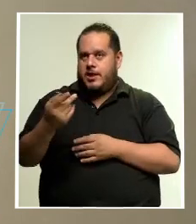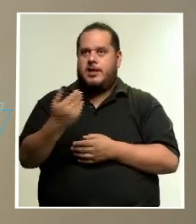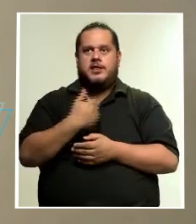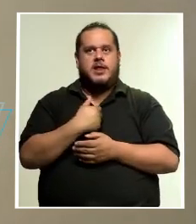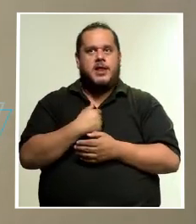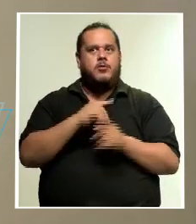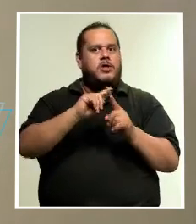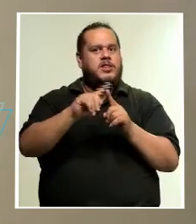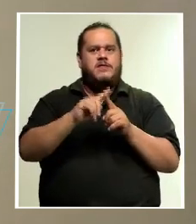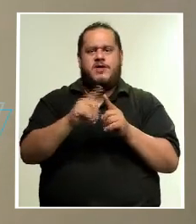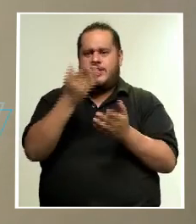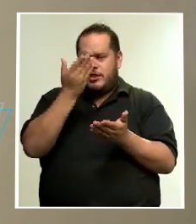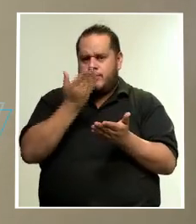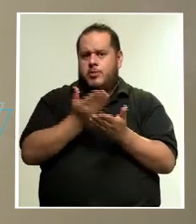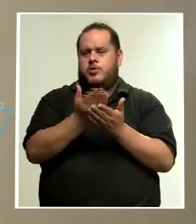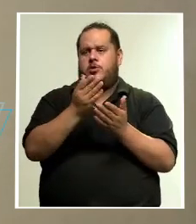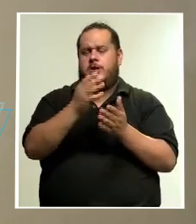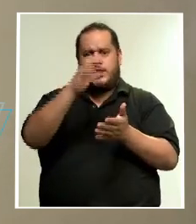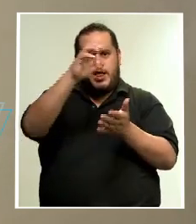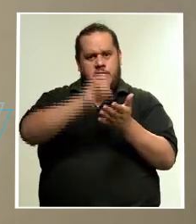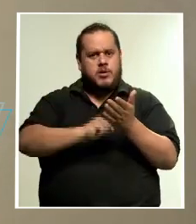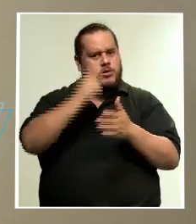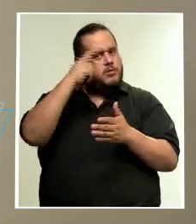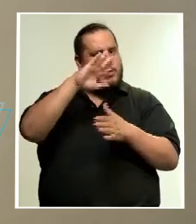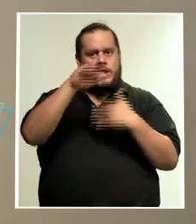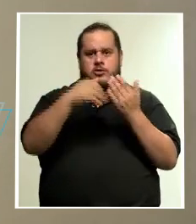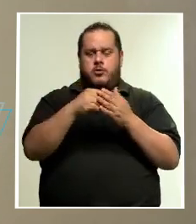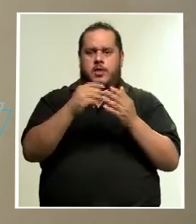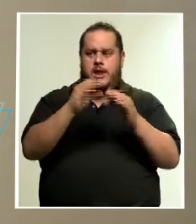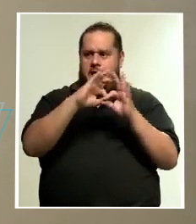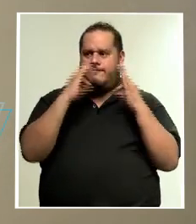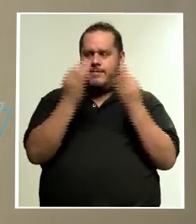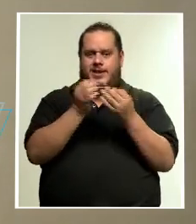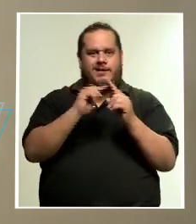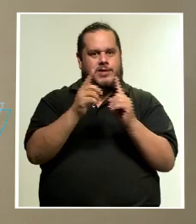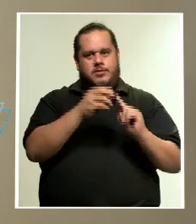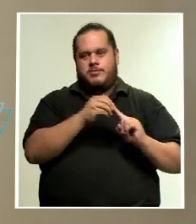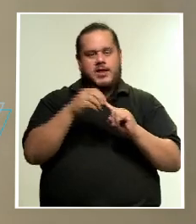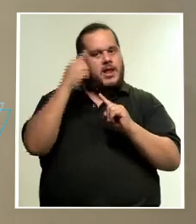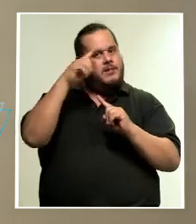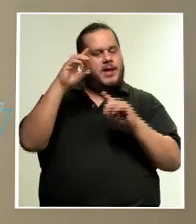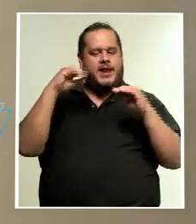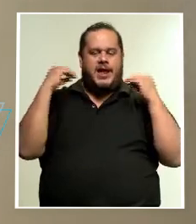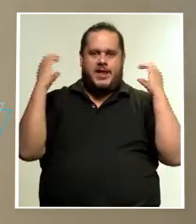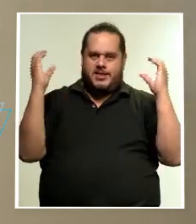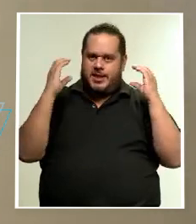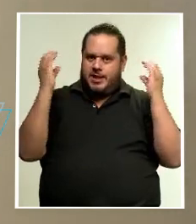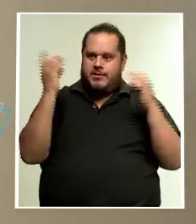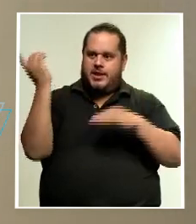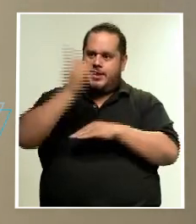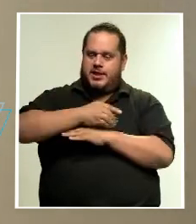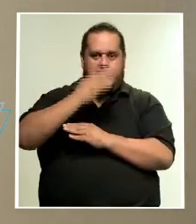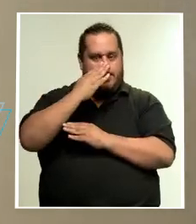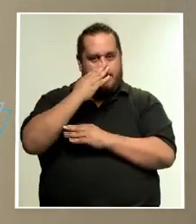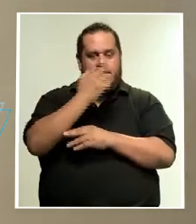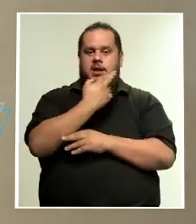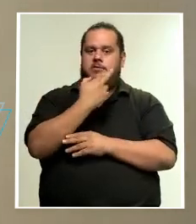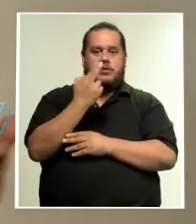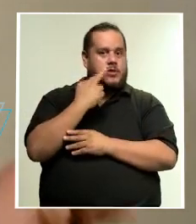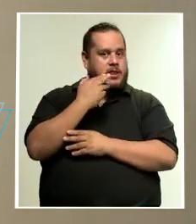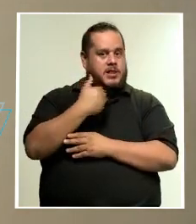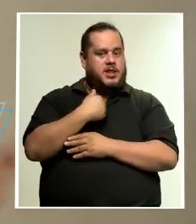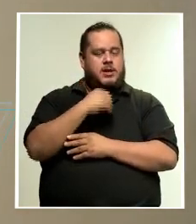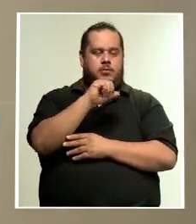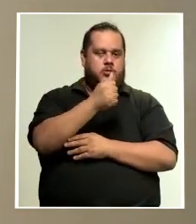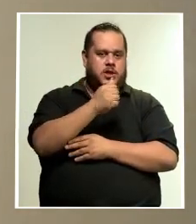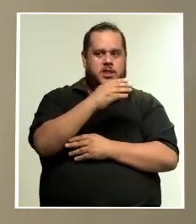una serie de promociones y descuentos para toda la familia, pero en especial para celebrar el Día de la Madre. En lo que es restaurantes, tenemos entre